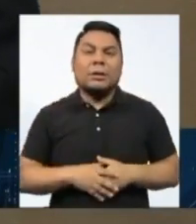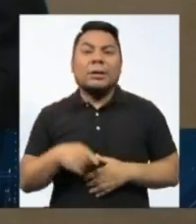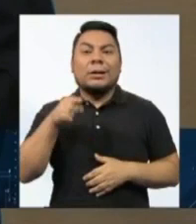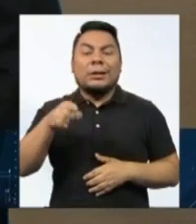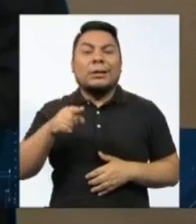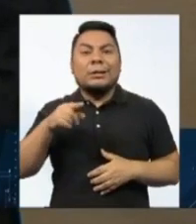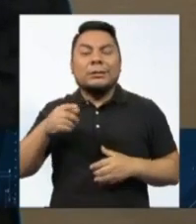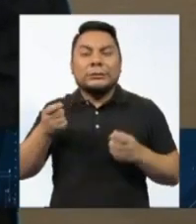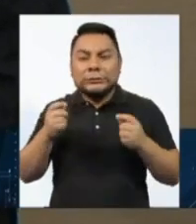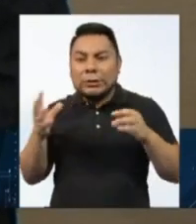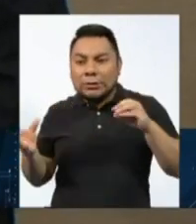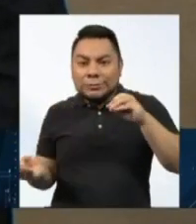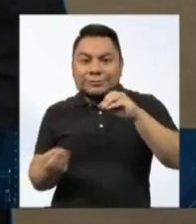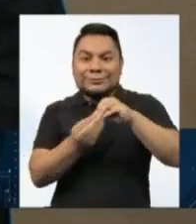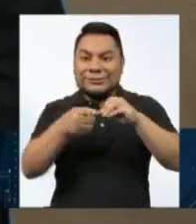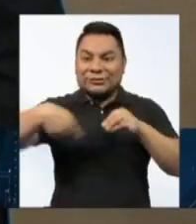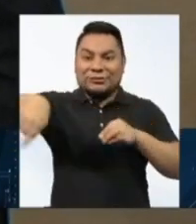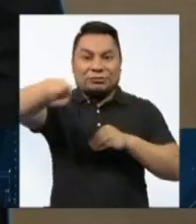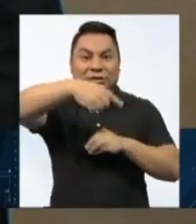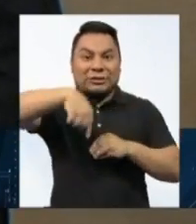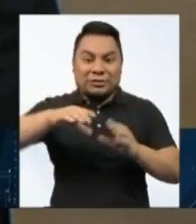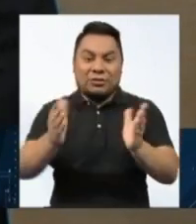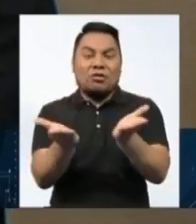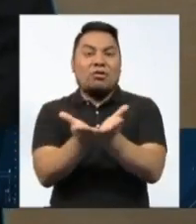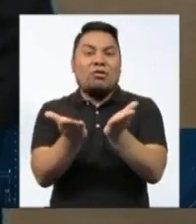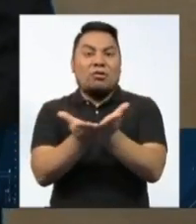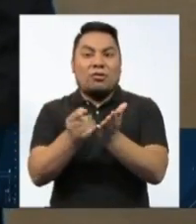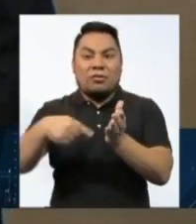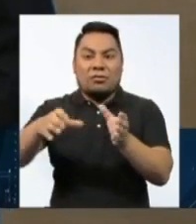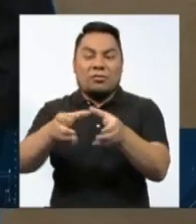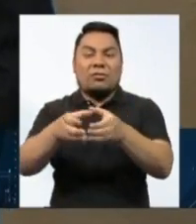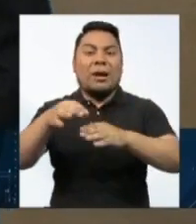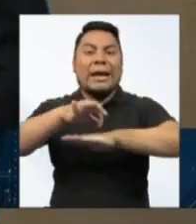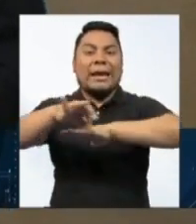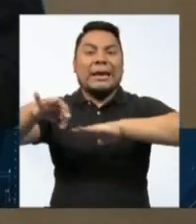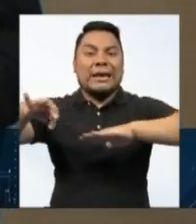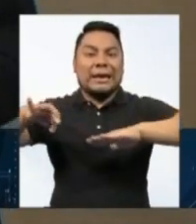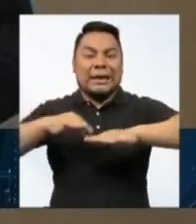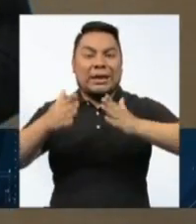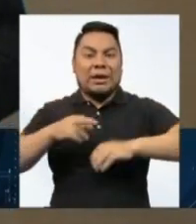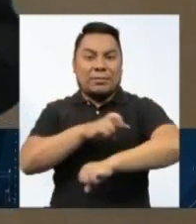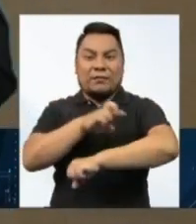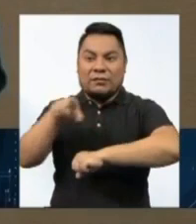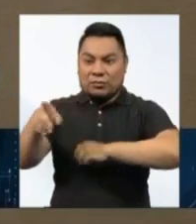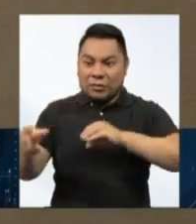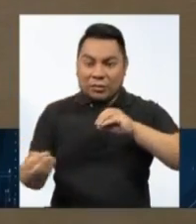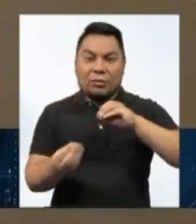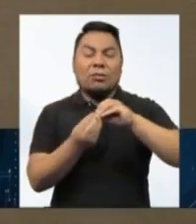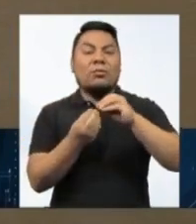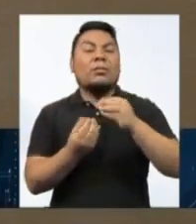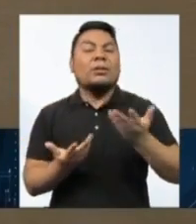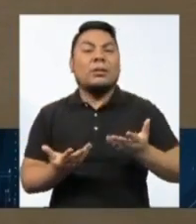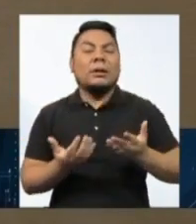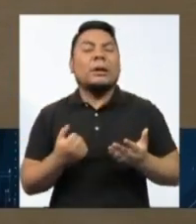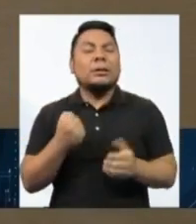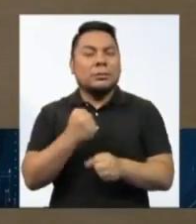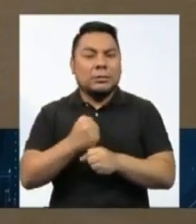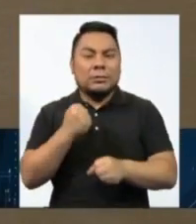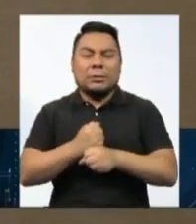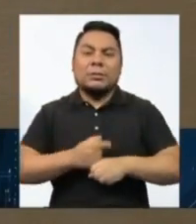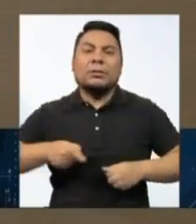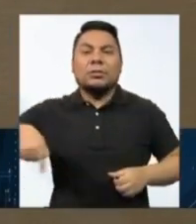sumen los ingenieros en esta ardua tarea. Y como dice, que tengamos en